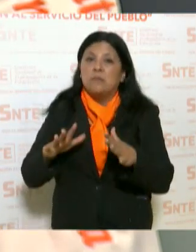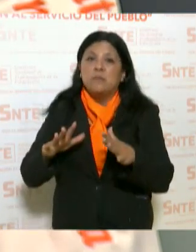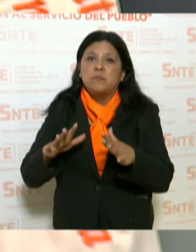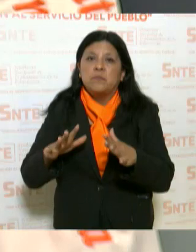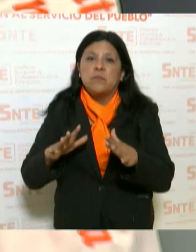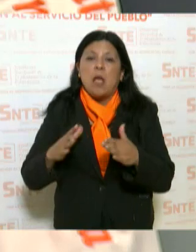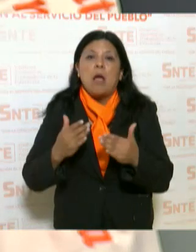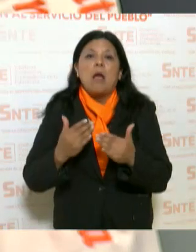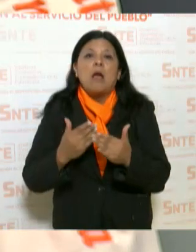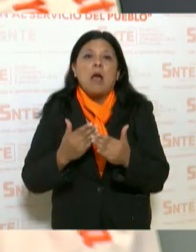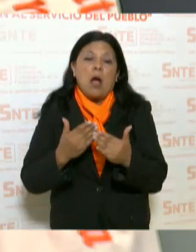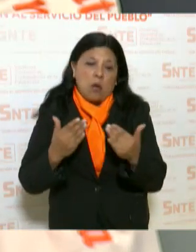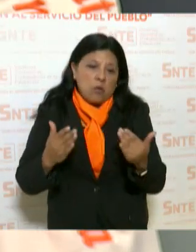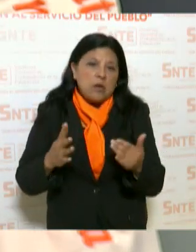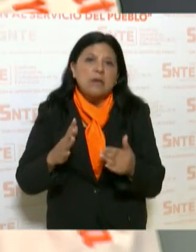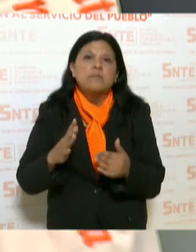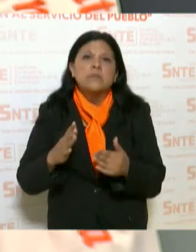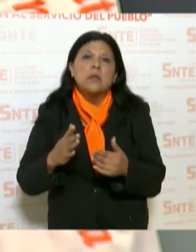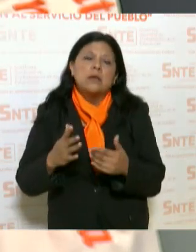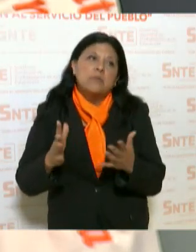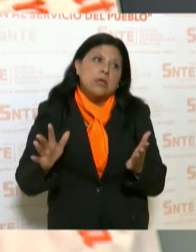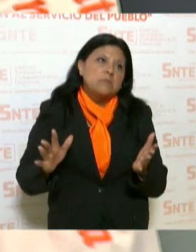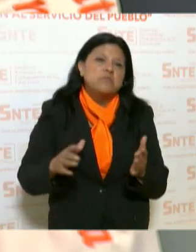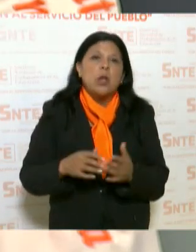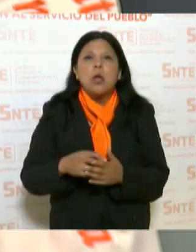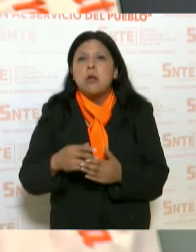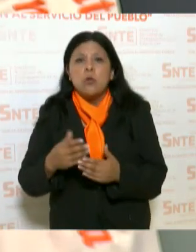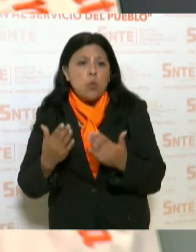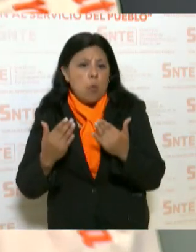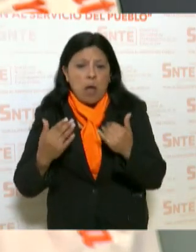Afortunadamente nadie padeció de hambre,